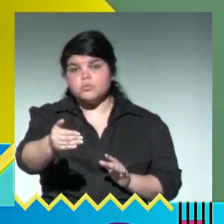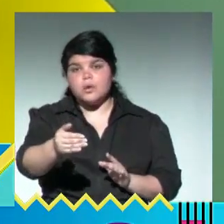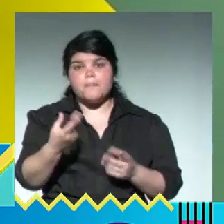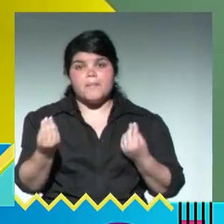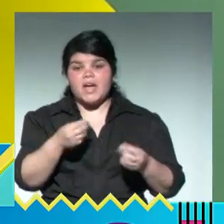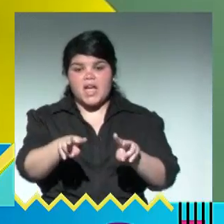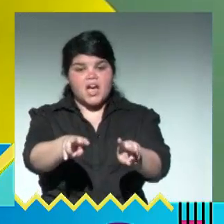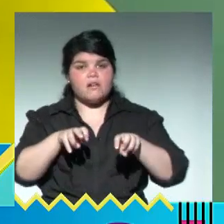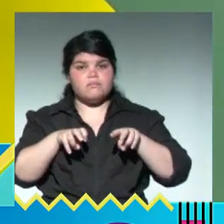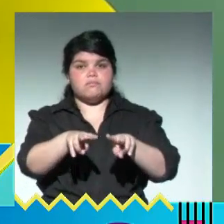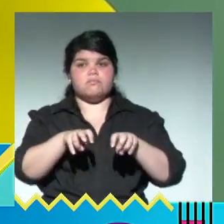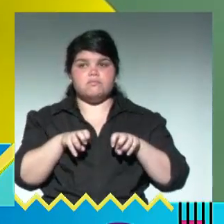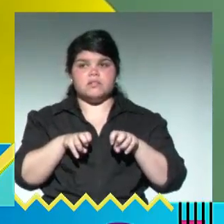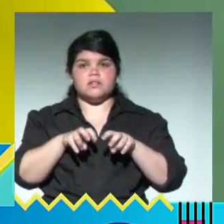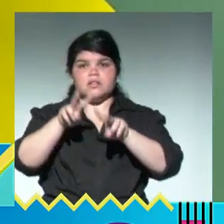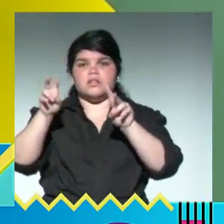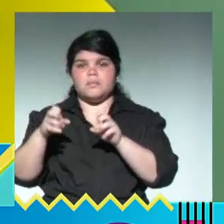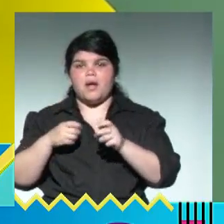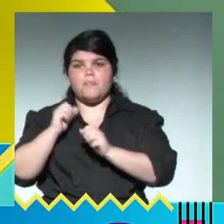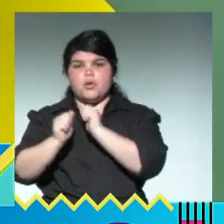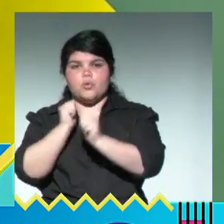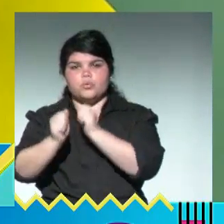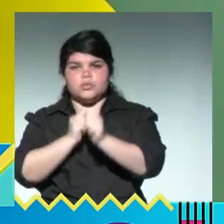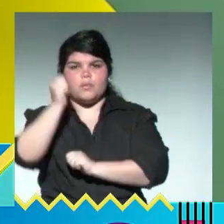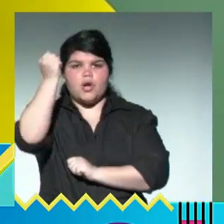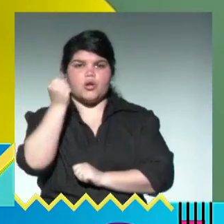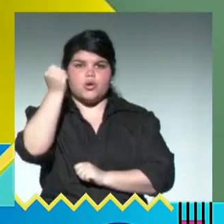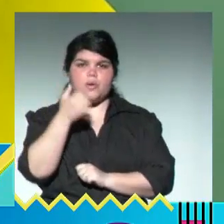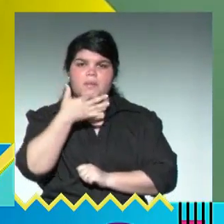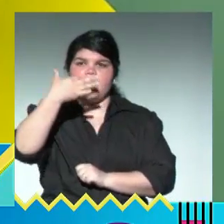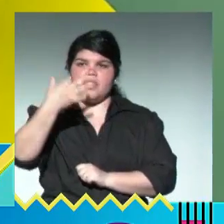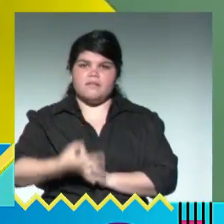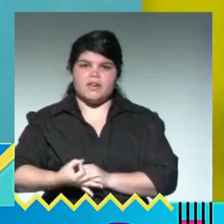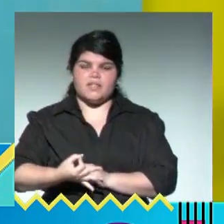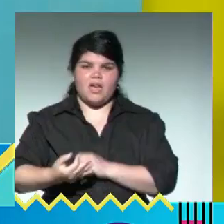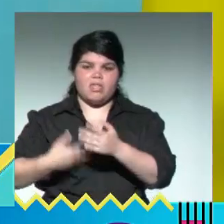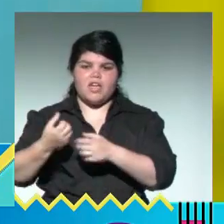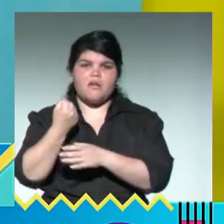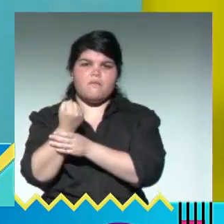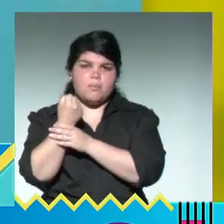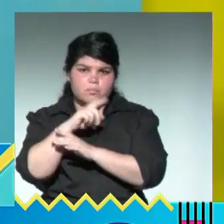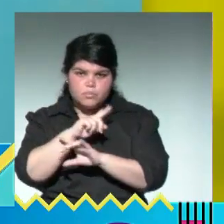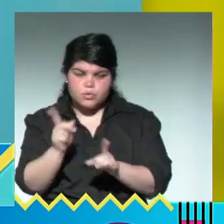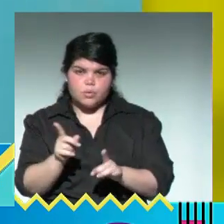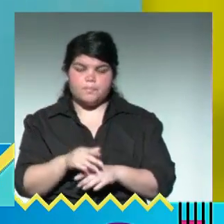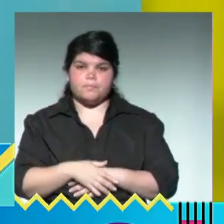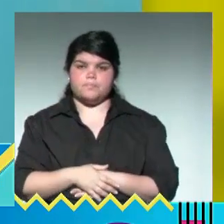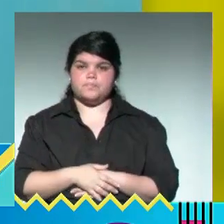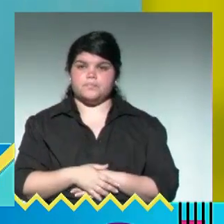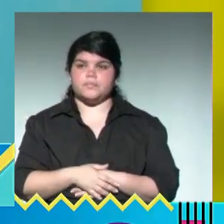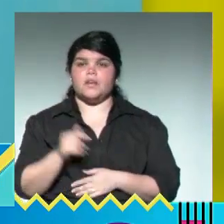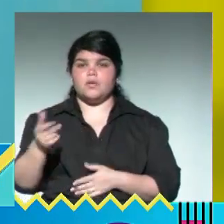ganancias, mientras lo productivo, la economía real, cada vez pierde más participación. Bien, para cerrar este bloque voy a